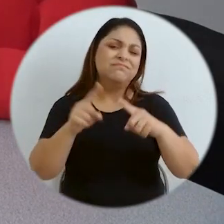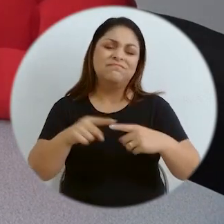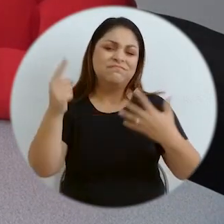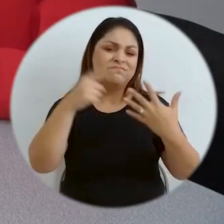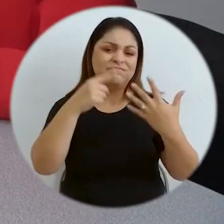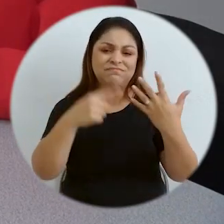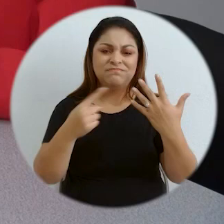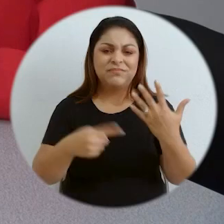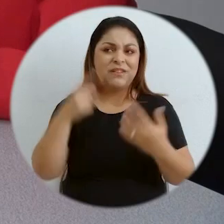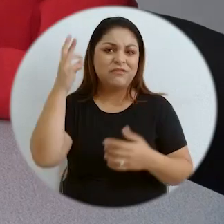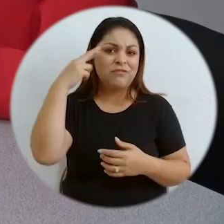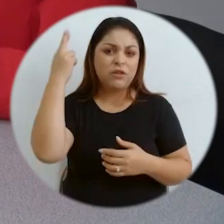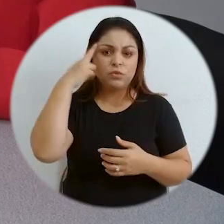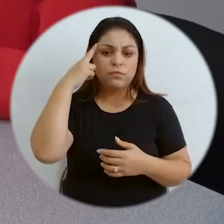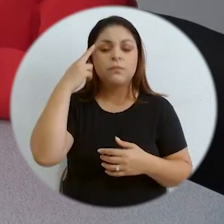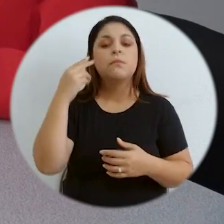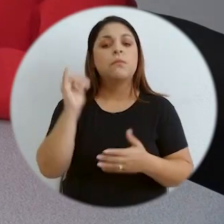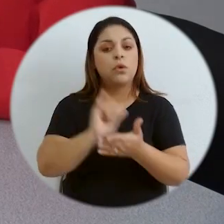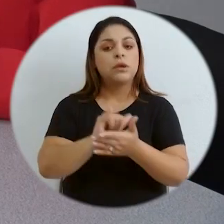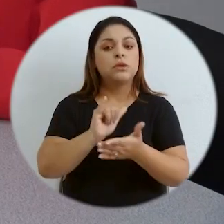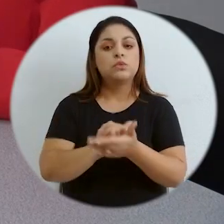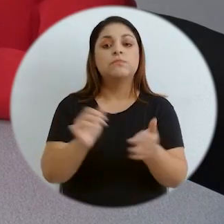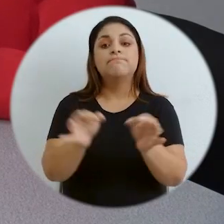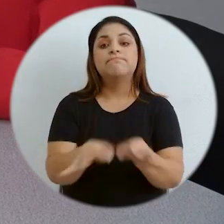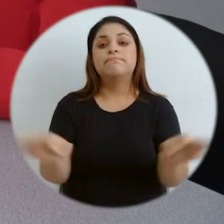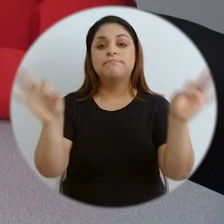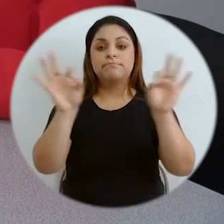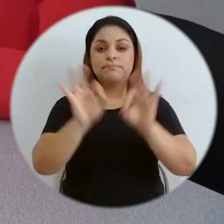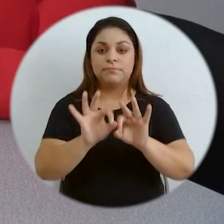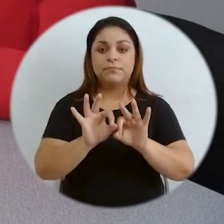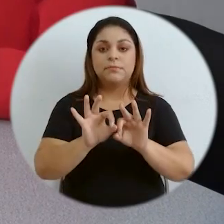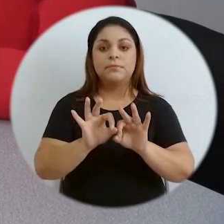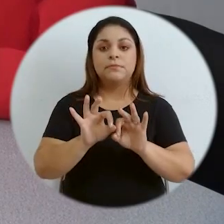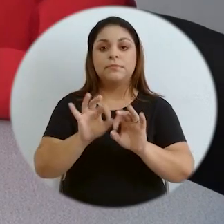ser diversas, ¿verdad?, diversas causas, pero eso es importante